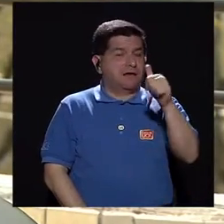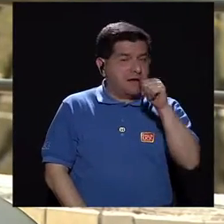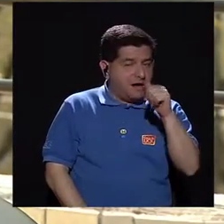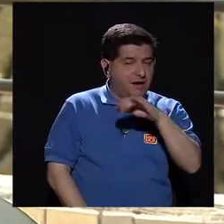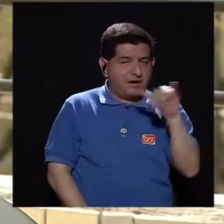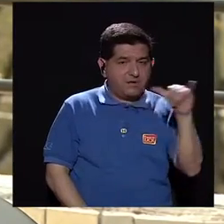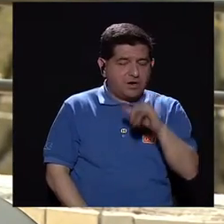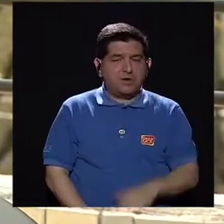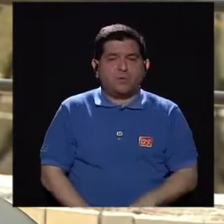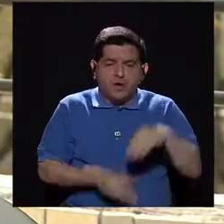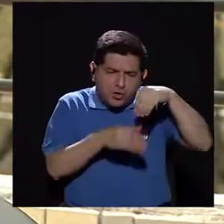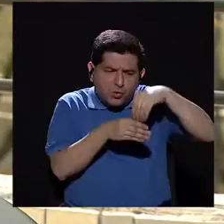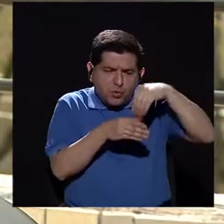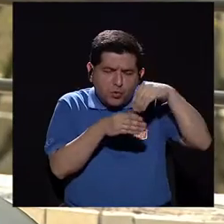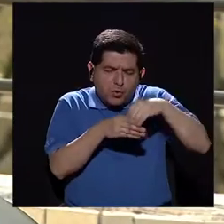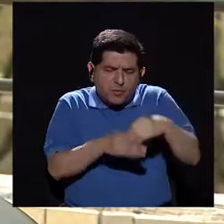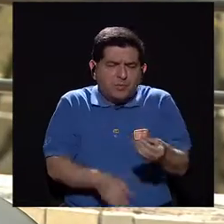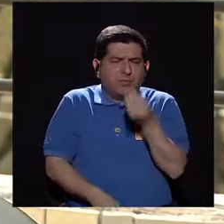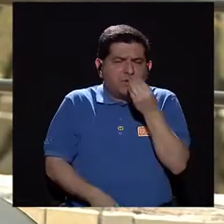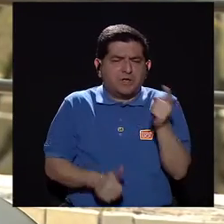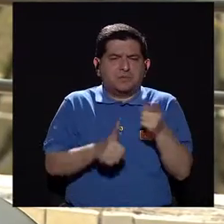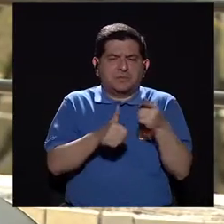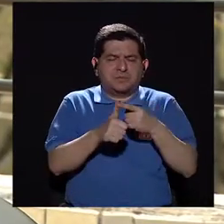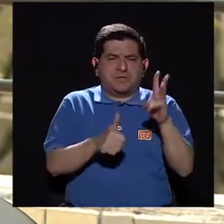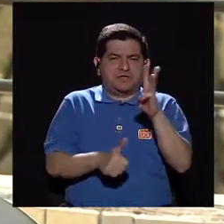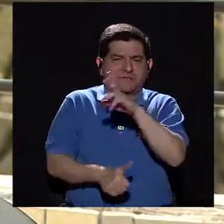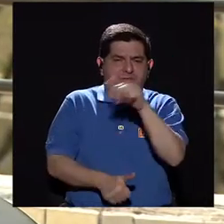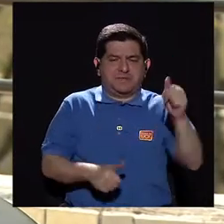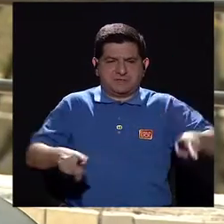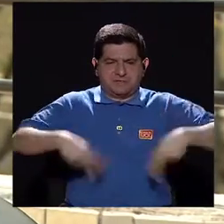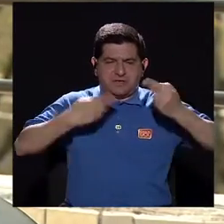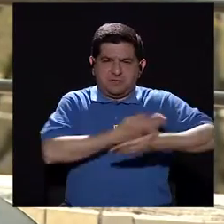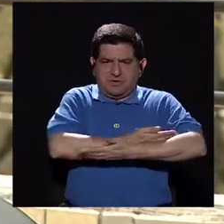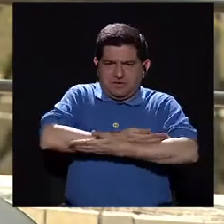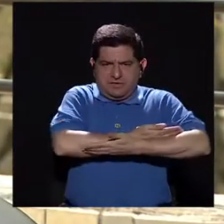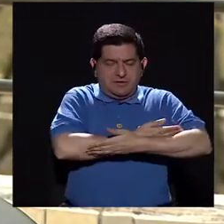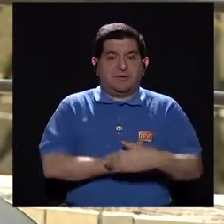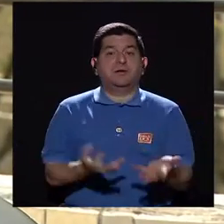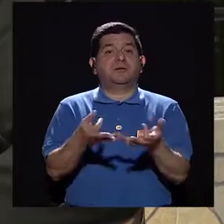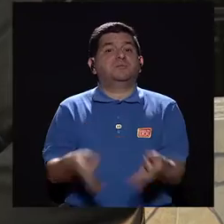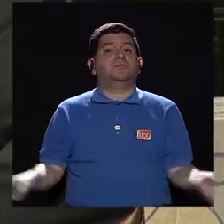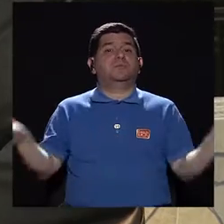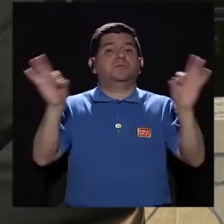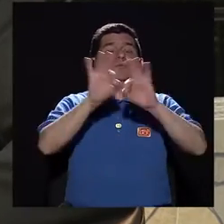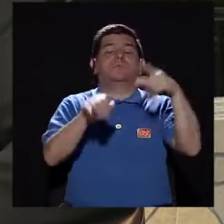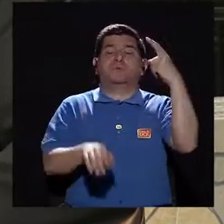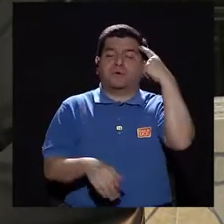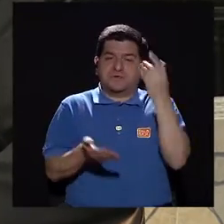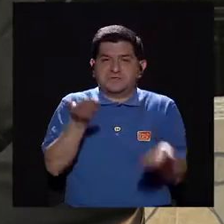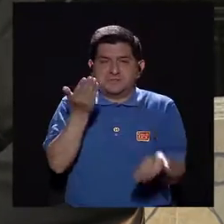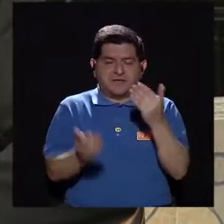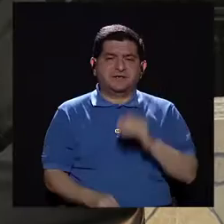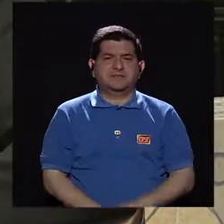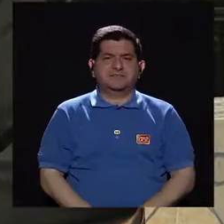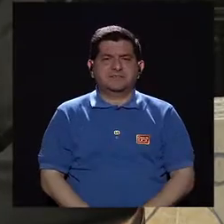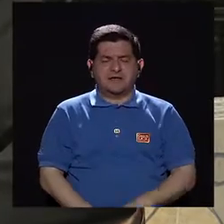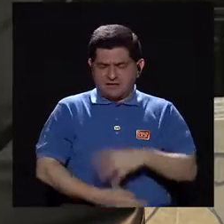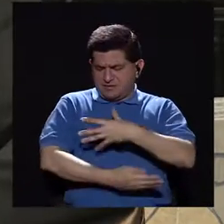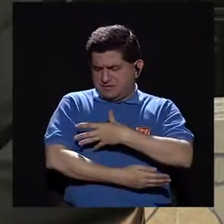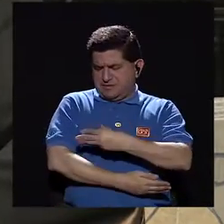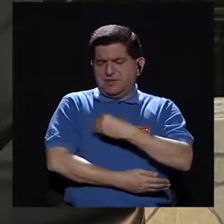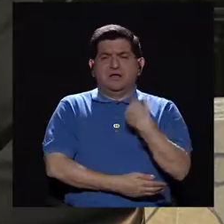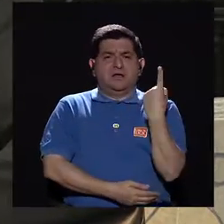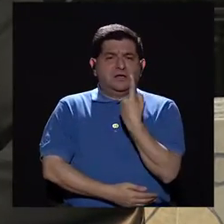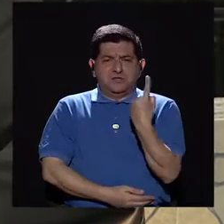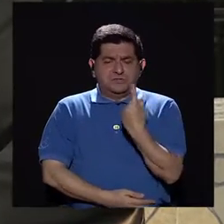solo de agua, sino de nutrientes que necesita el bebé durante sus primeros 6 meses de vida. Y es que tal vez es importante porque se piensa de que la